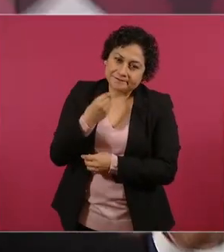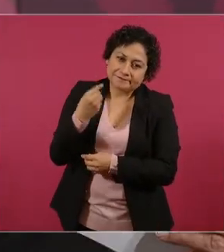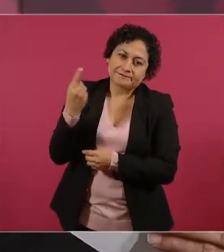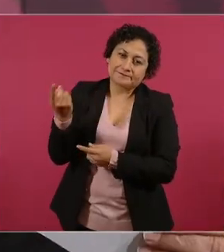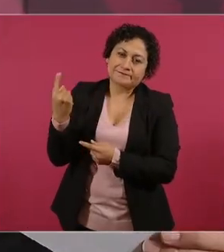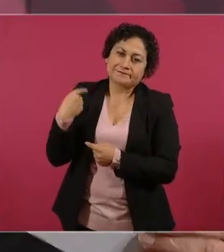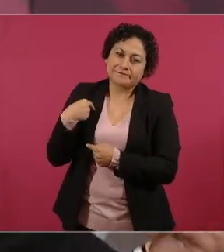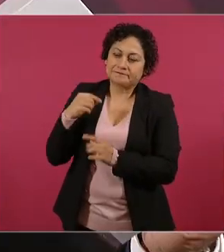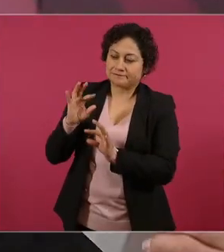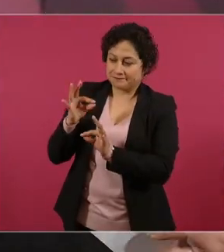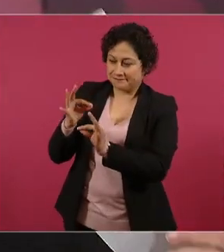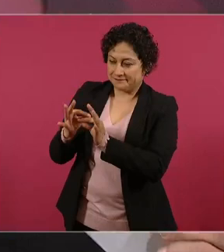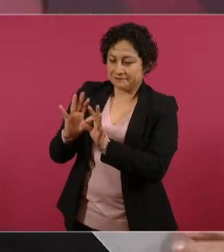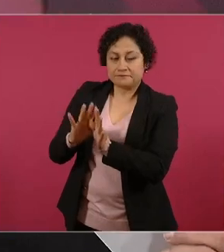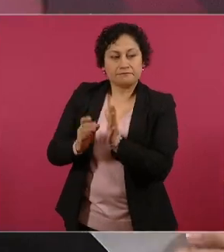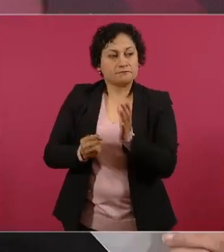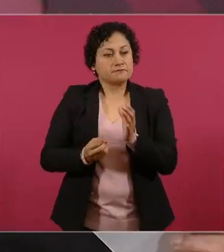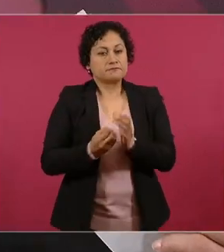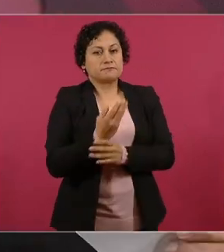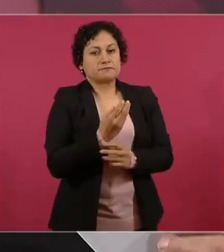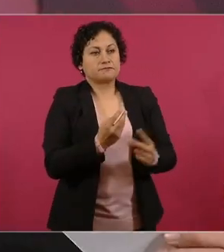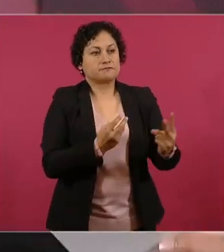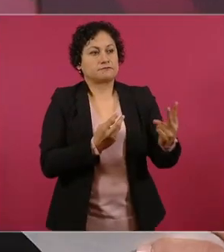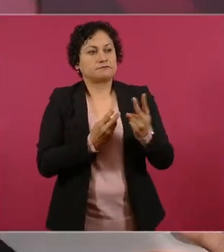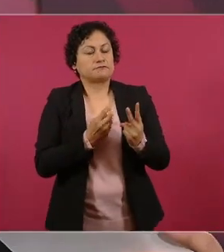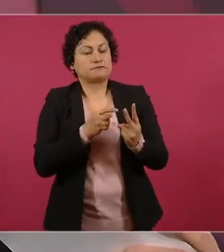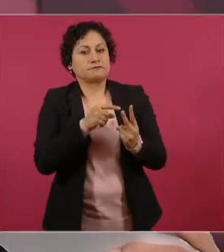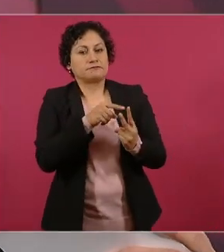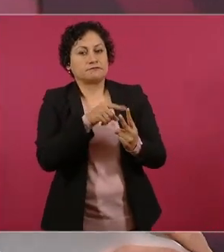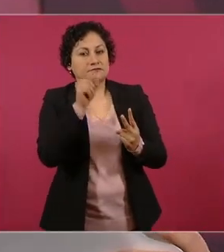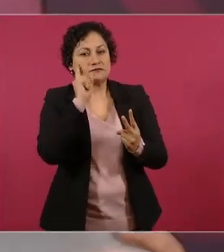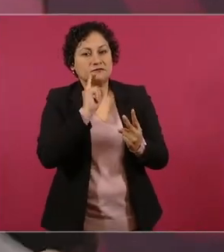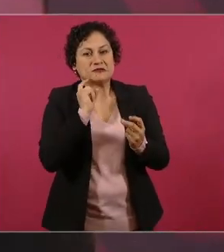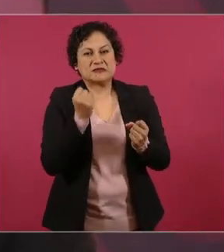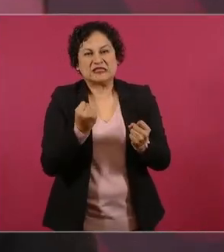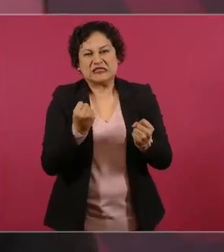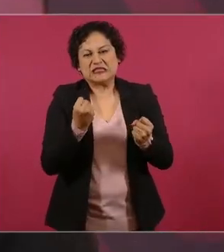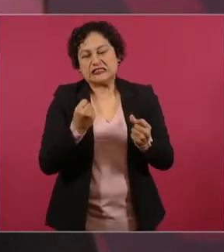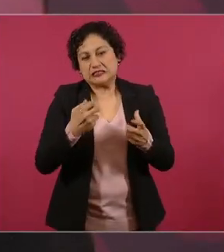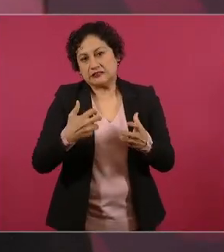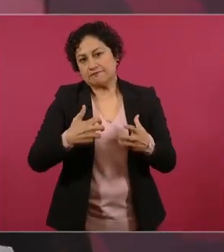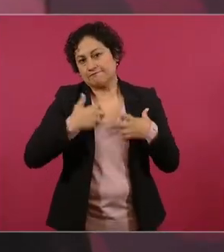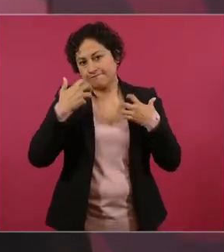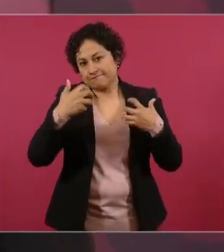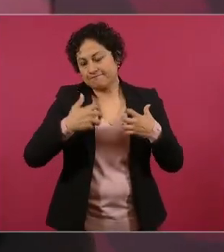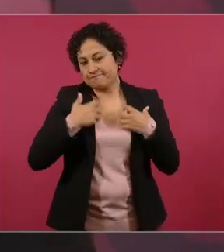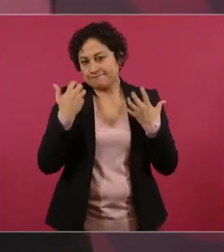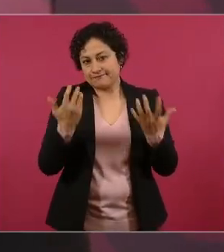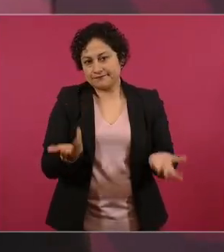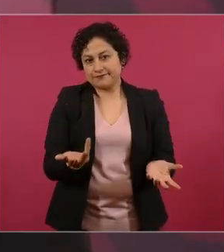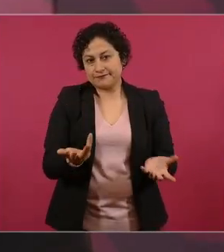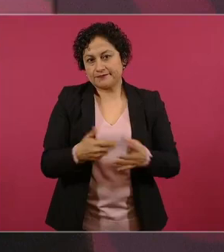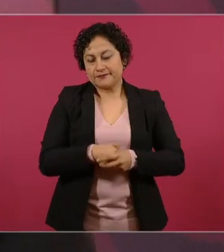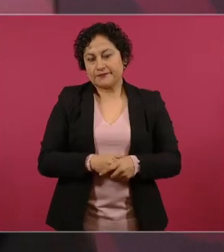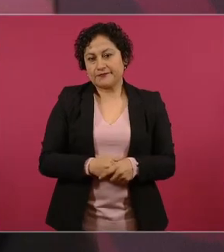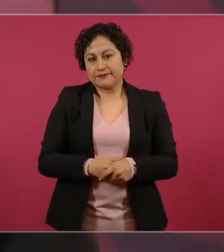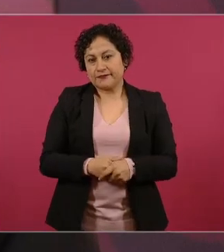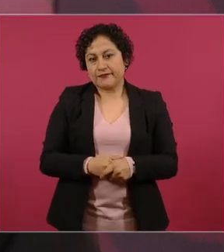saliendo, señora indignada.